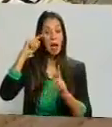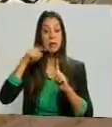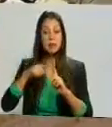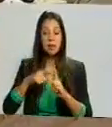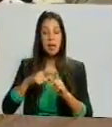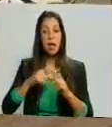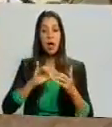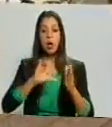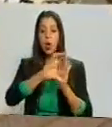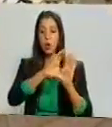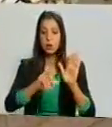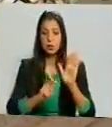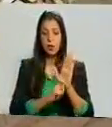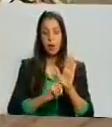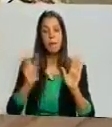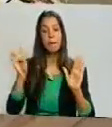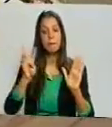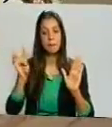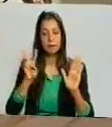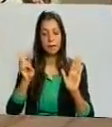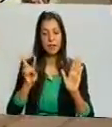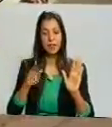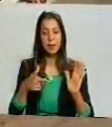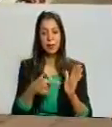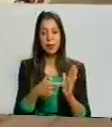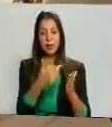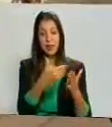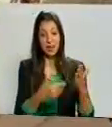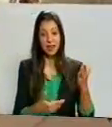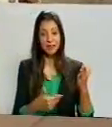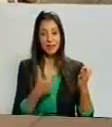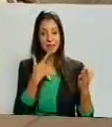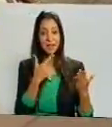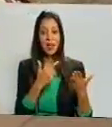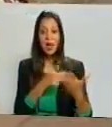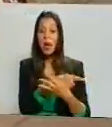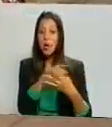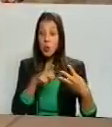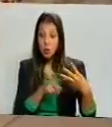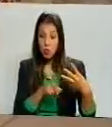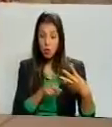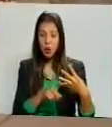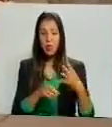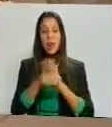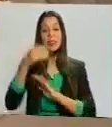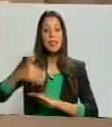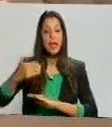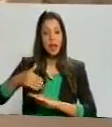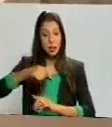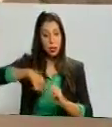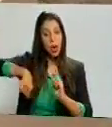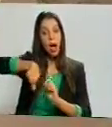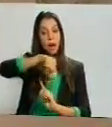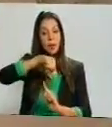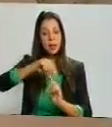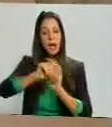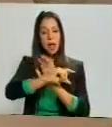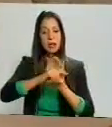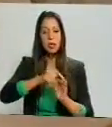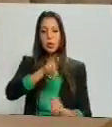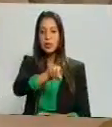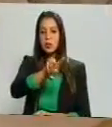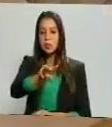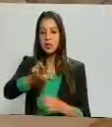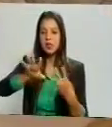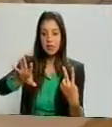Constitución de la República Bolivariana de Venezuela, en el capítulo 4 de los derechos ambientales, el artículo